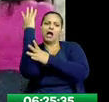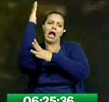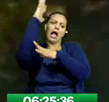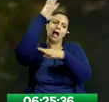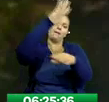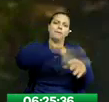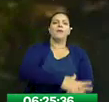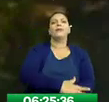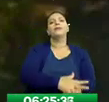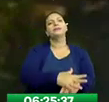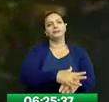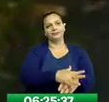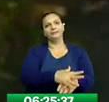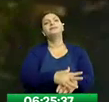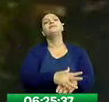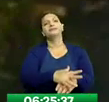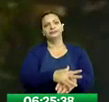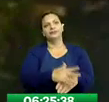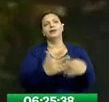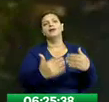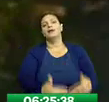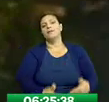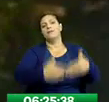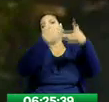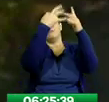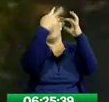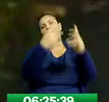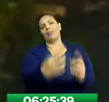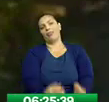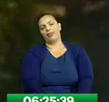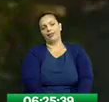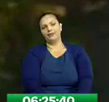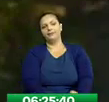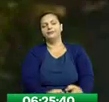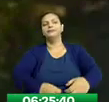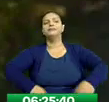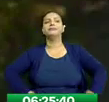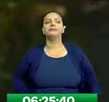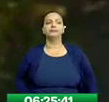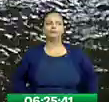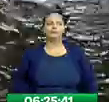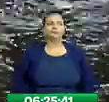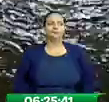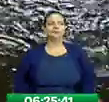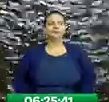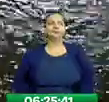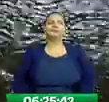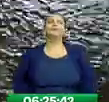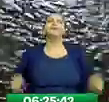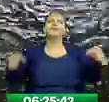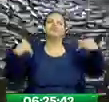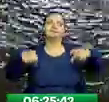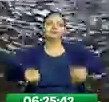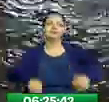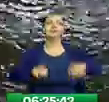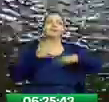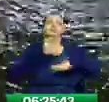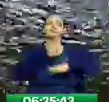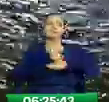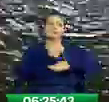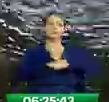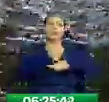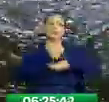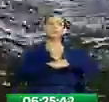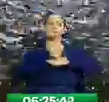nuestro país, que es, obviamente es un país donde está centrado. Ajá, clima. Por su ubicación mismo lo, en el centro, lo